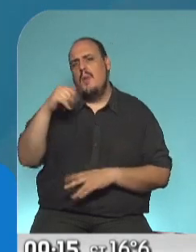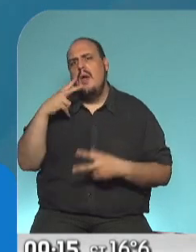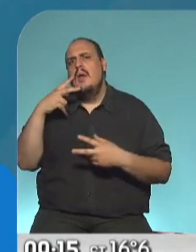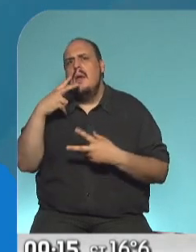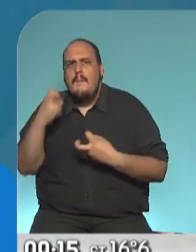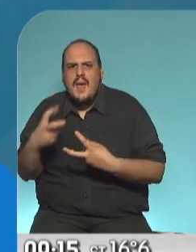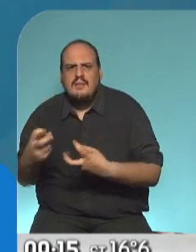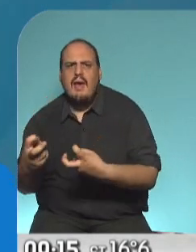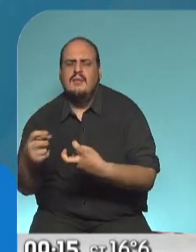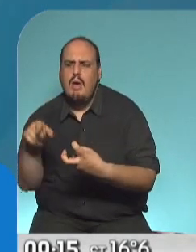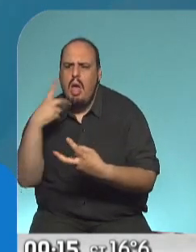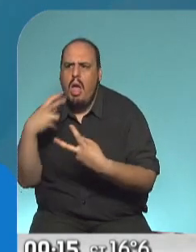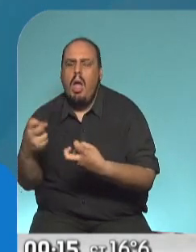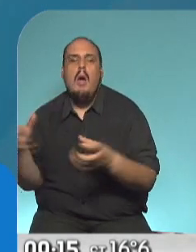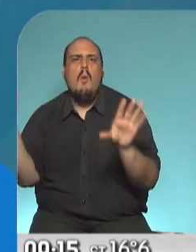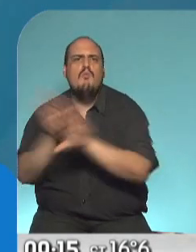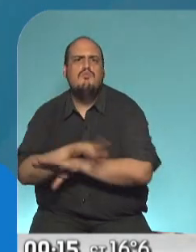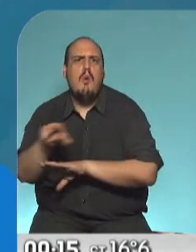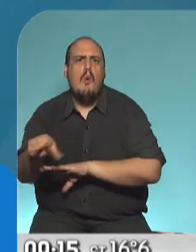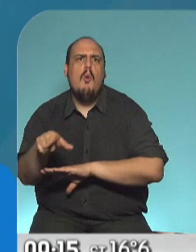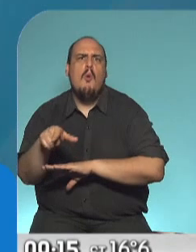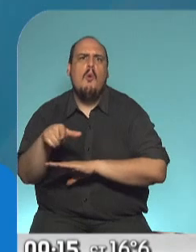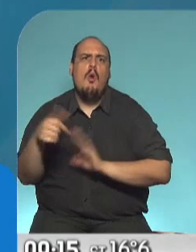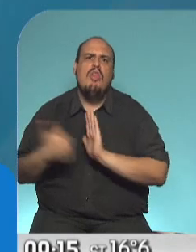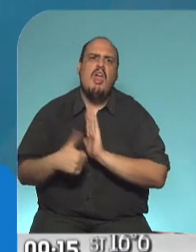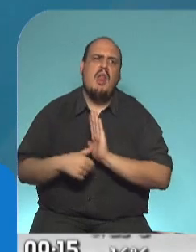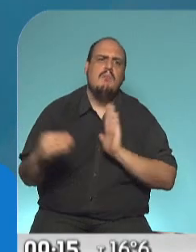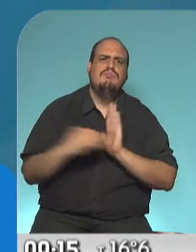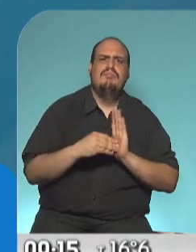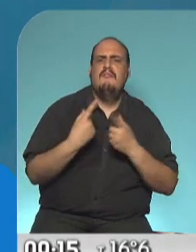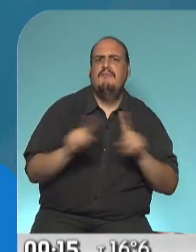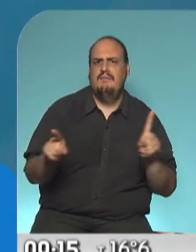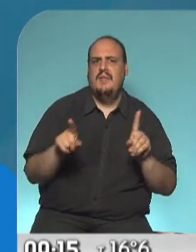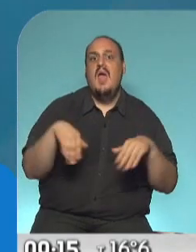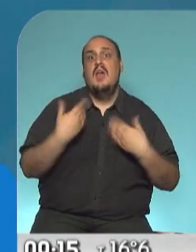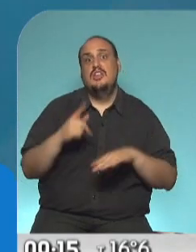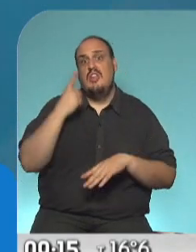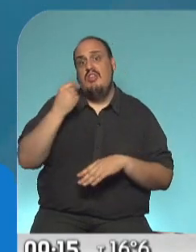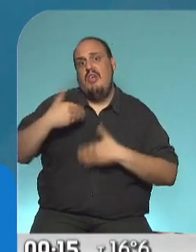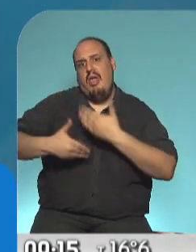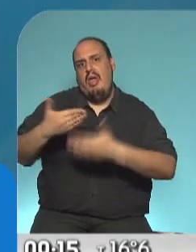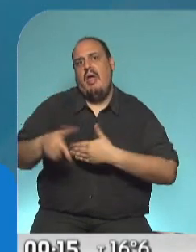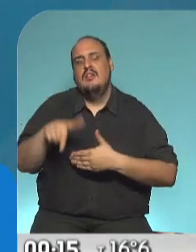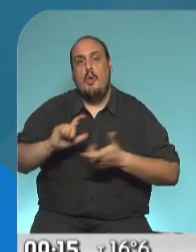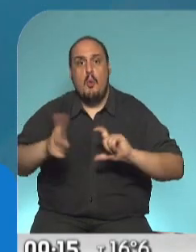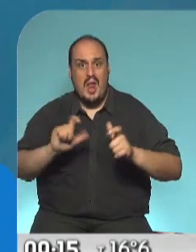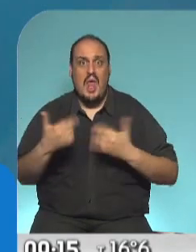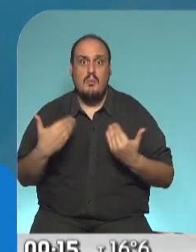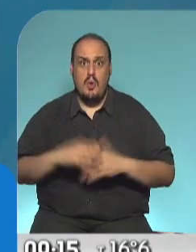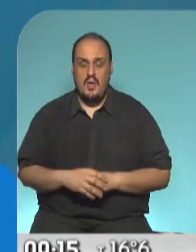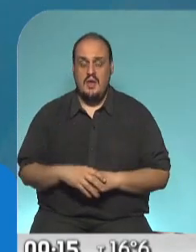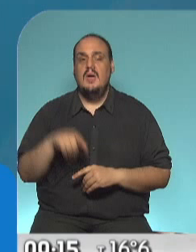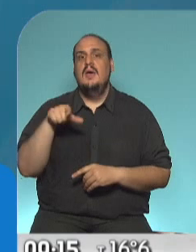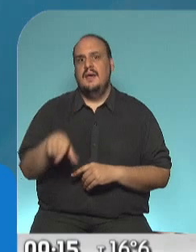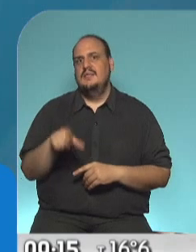a veces sucede que el domicilio notificado no es el domicilio real con el pasar de los días eso puede variar y eso